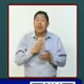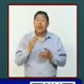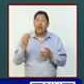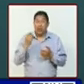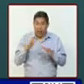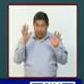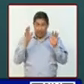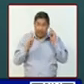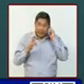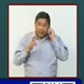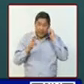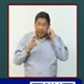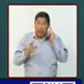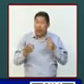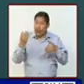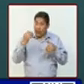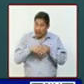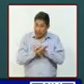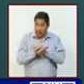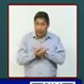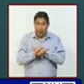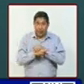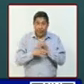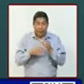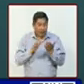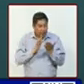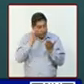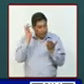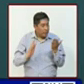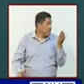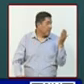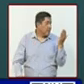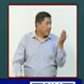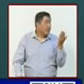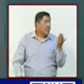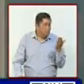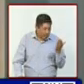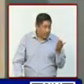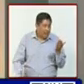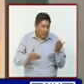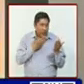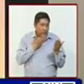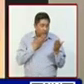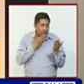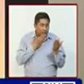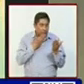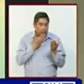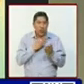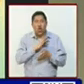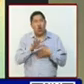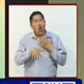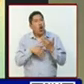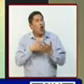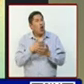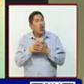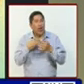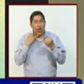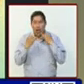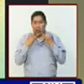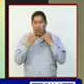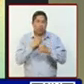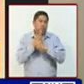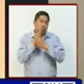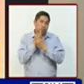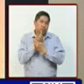y una vez ya ingresando a la aplicación, podemos acceder a toda la información